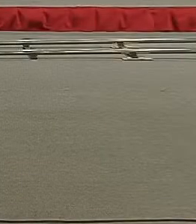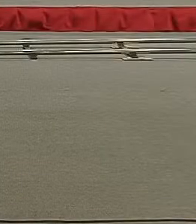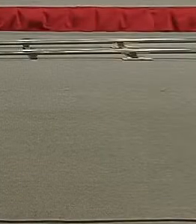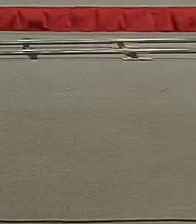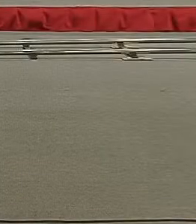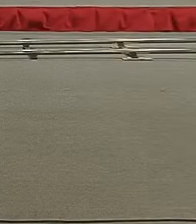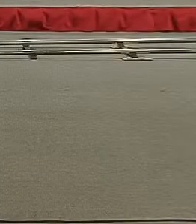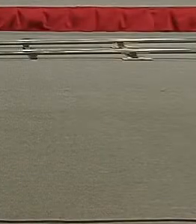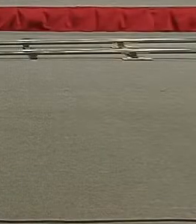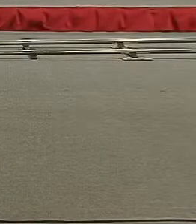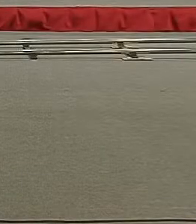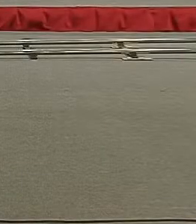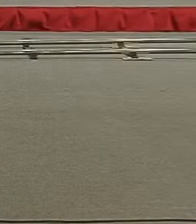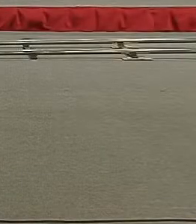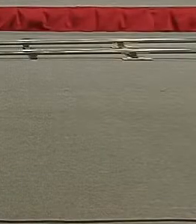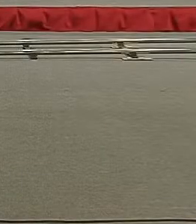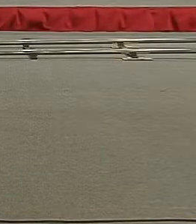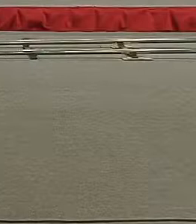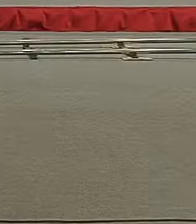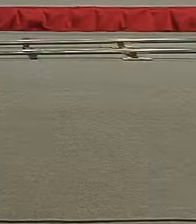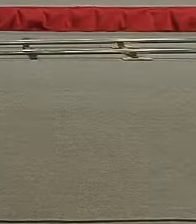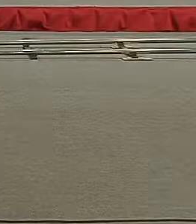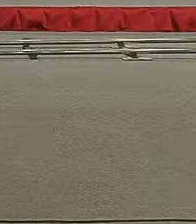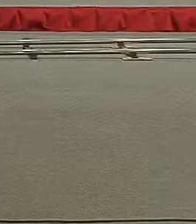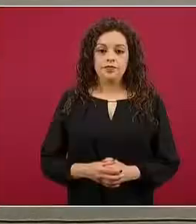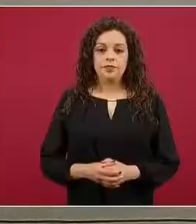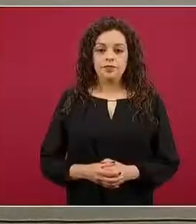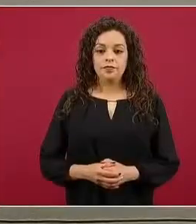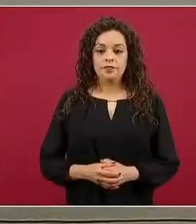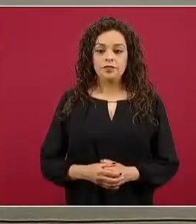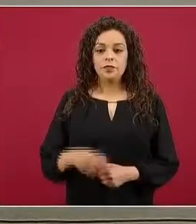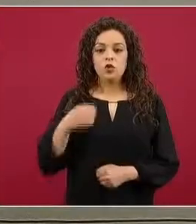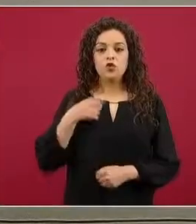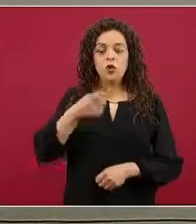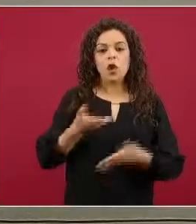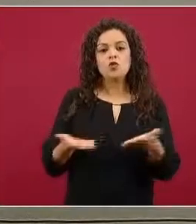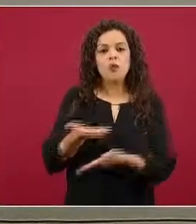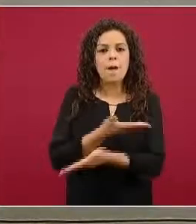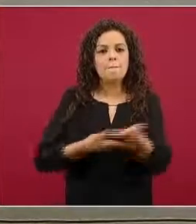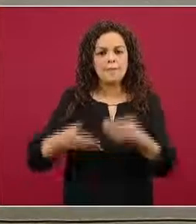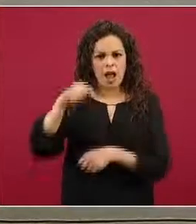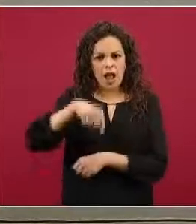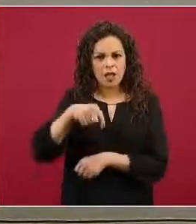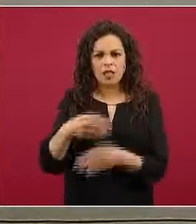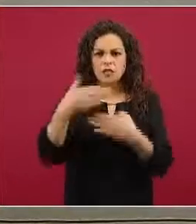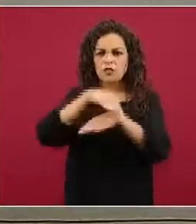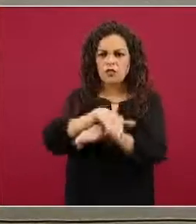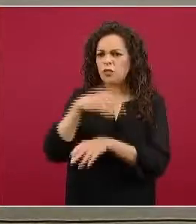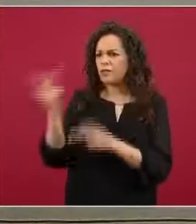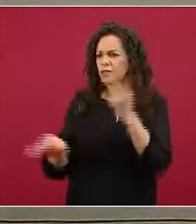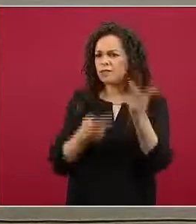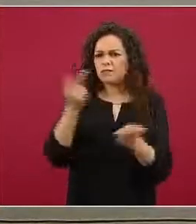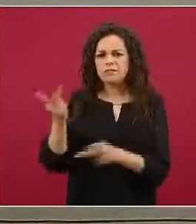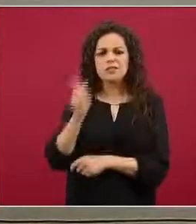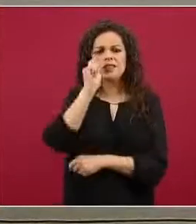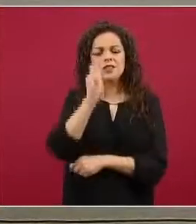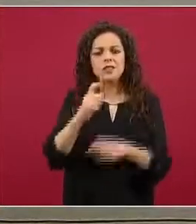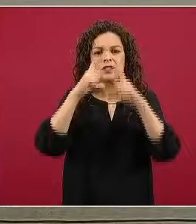Había yo compartido aquí sobre una pregunta de los cubrebocas de